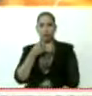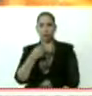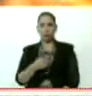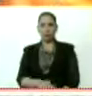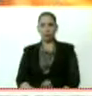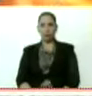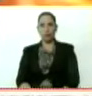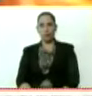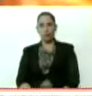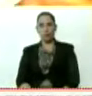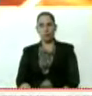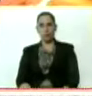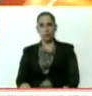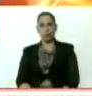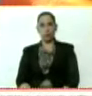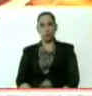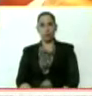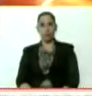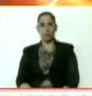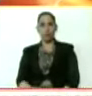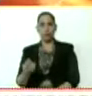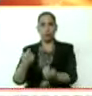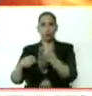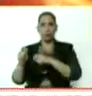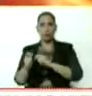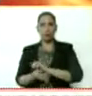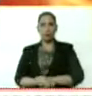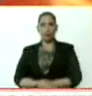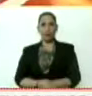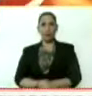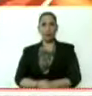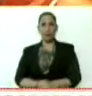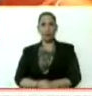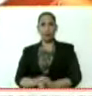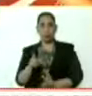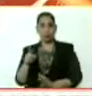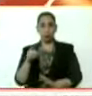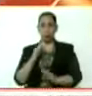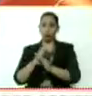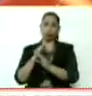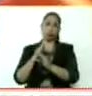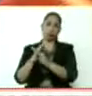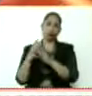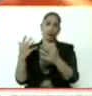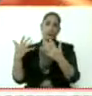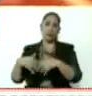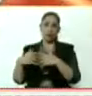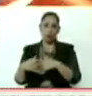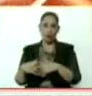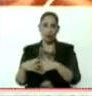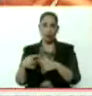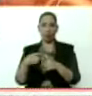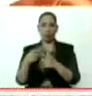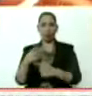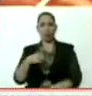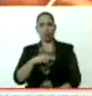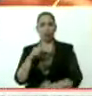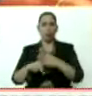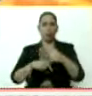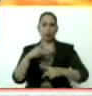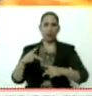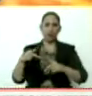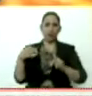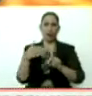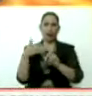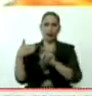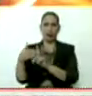en el momento que usted vende ese tornillo a Venezuela, usted será sancionado, su empresa será sancionada. Entonces tenemos un proceso de ataque y